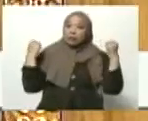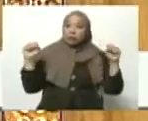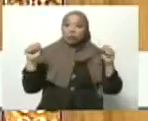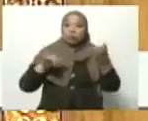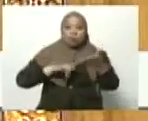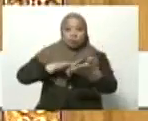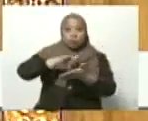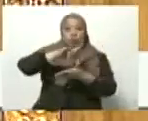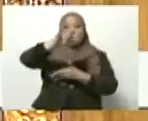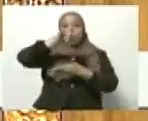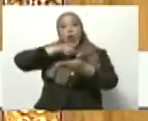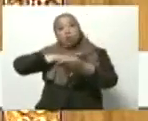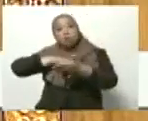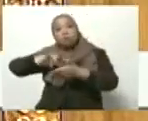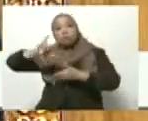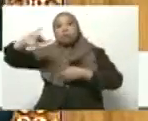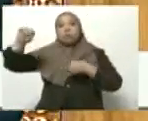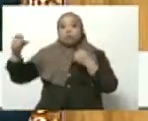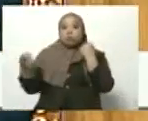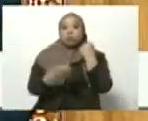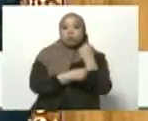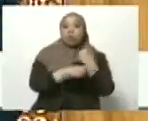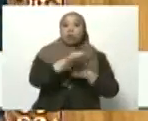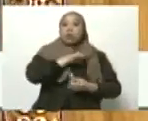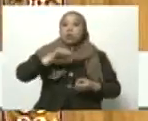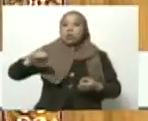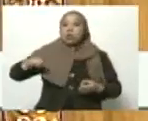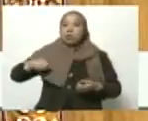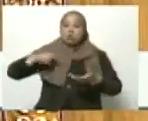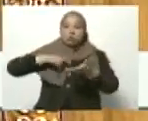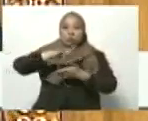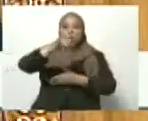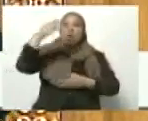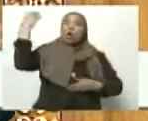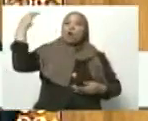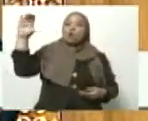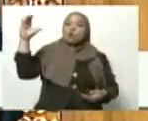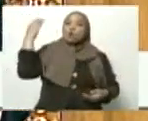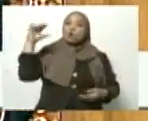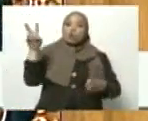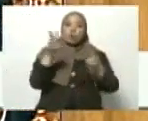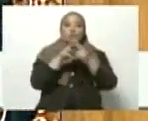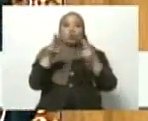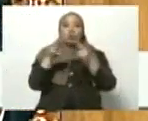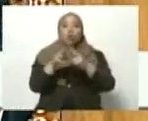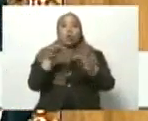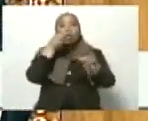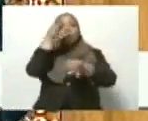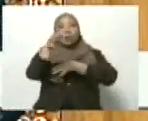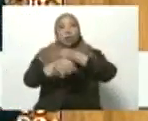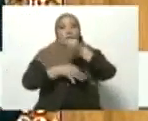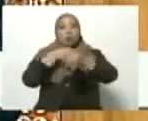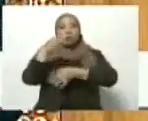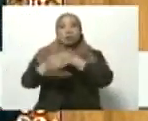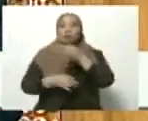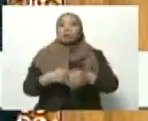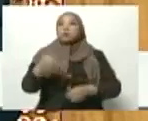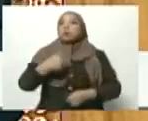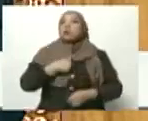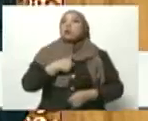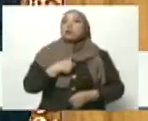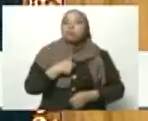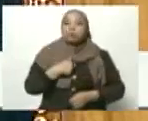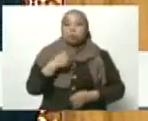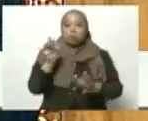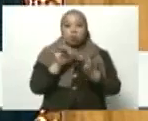con el señor Gudró varias veces en un avión privado de Miami a Colombia, conoce todos los detalles. Y ella dice siempre, yo estuve